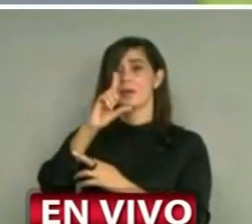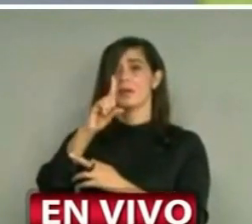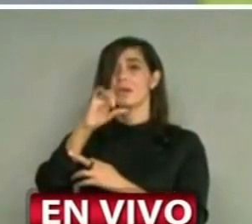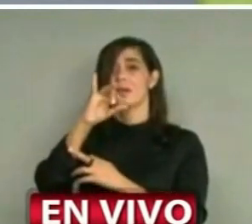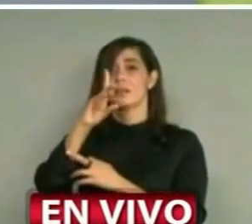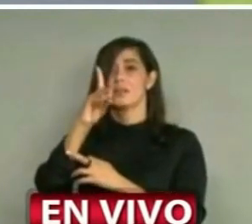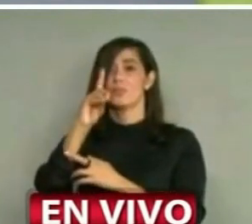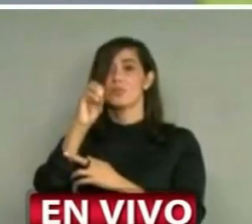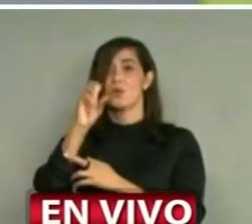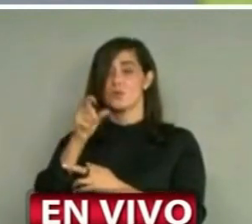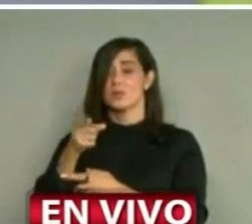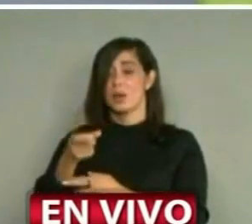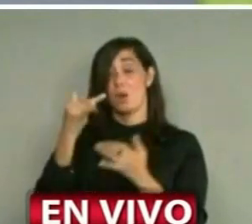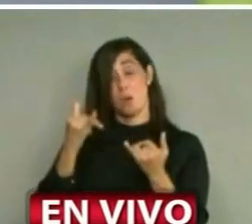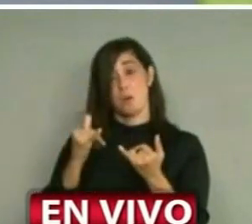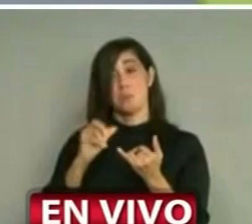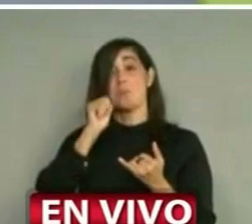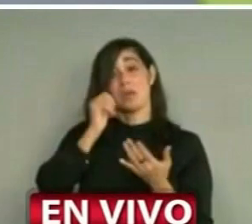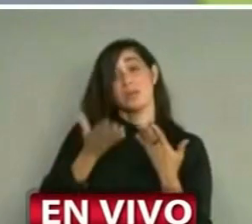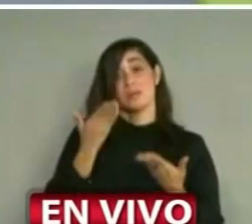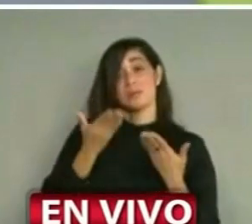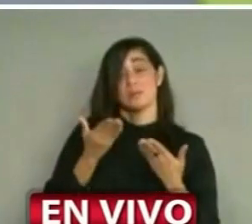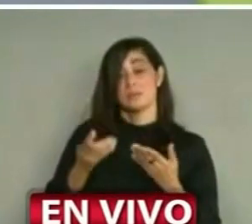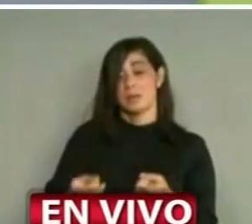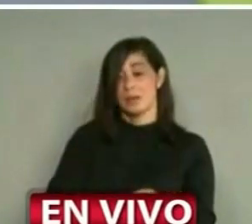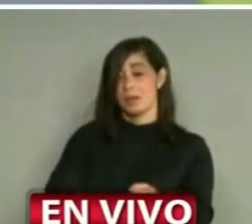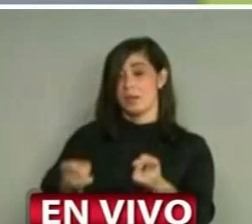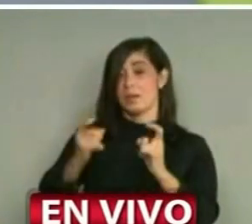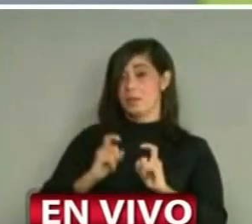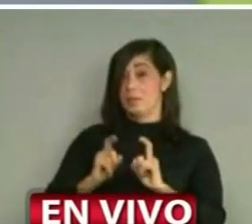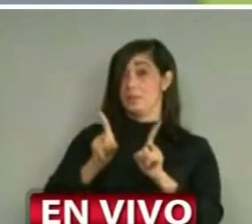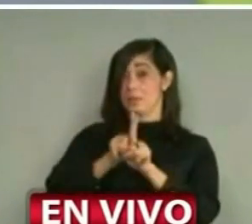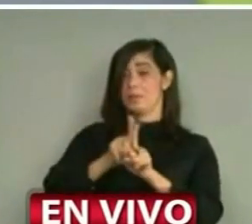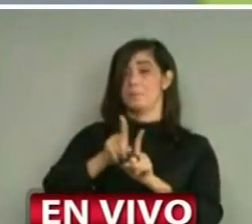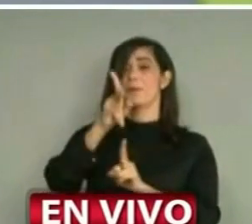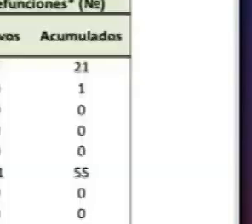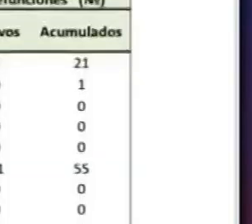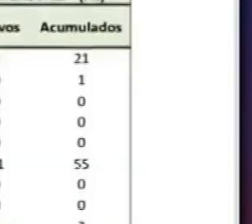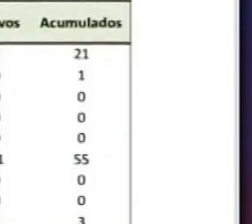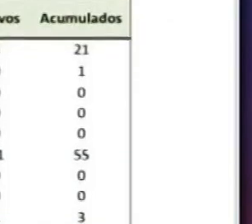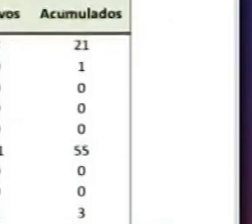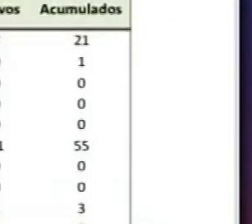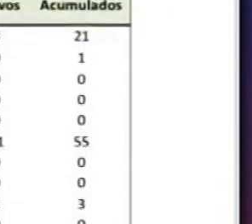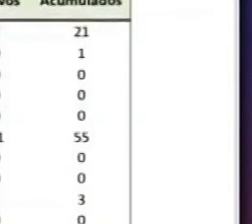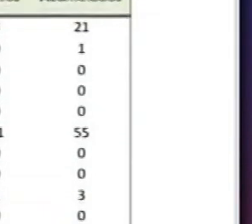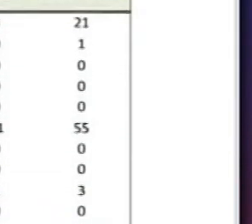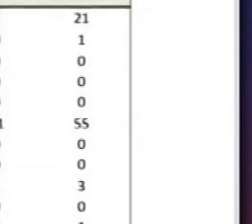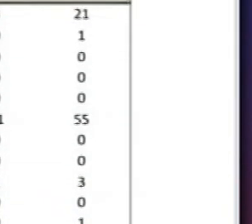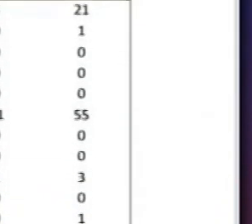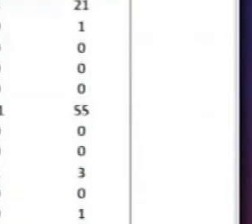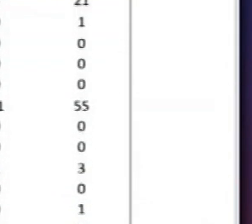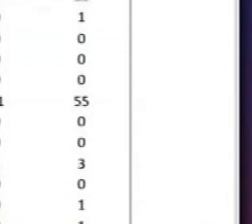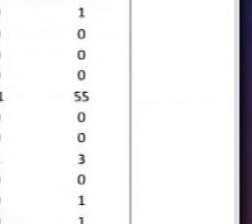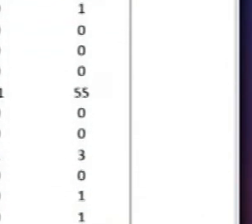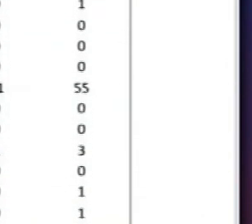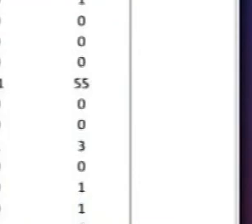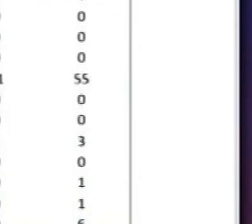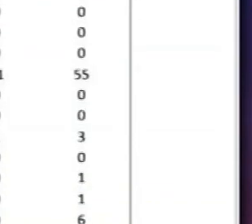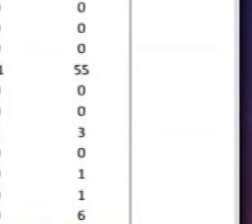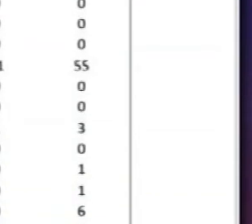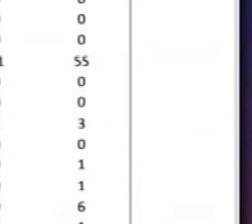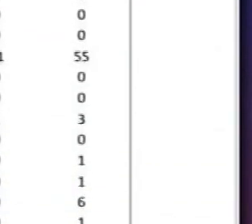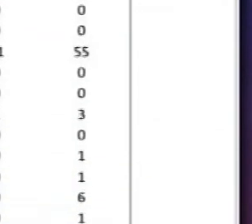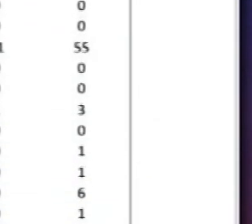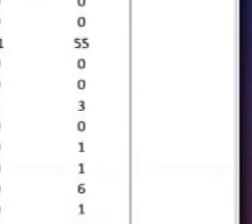es posible, en el día de hoy o mañana, que el PRM también tiene una donación. Solo la provincia de Elías Piña sigue